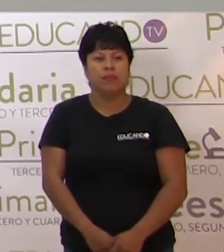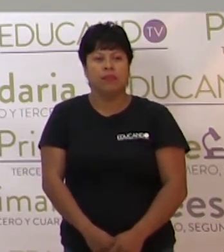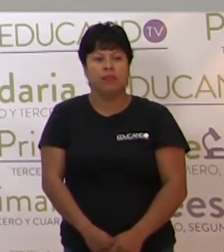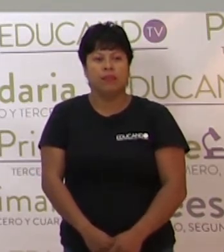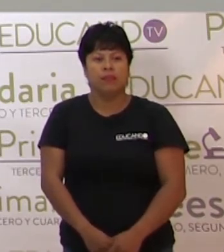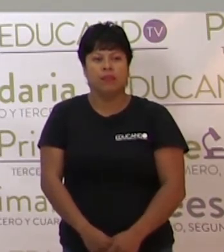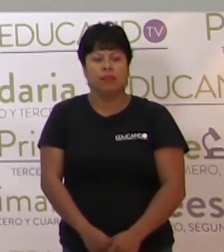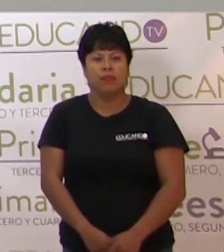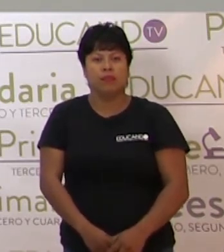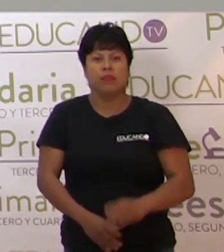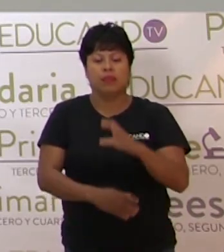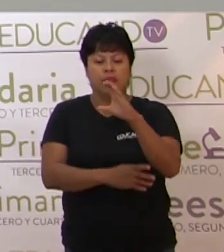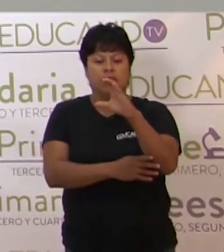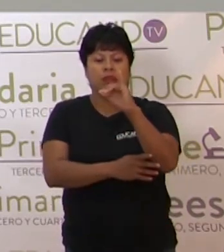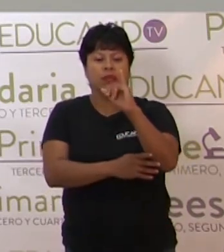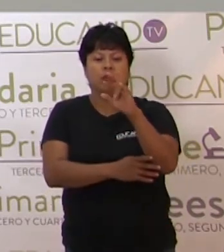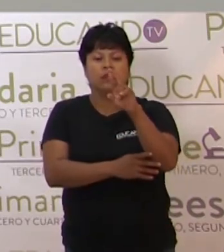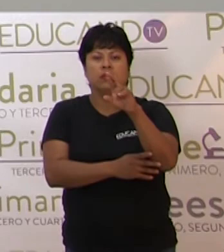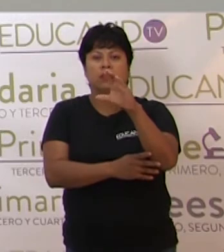con santo